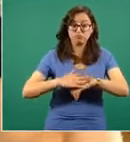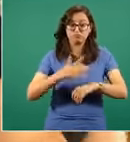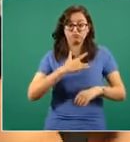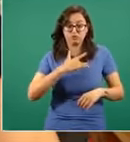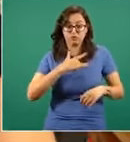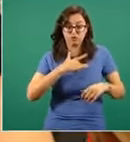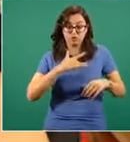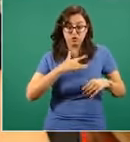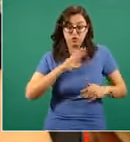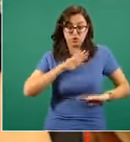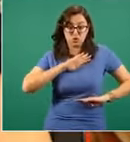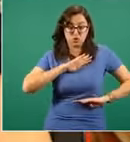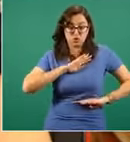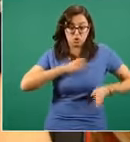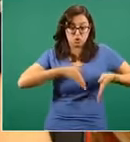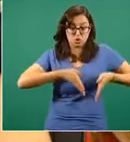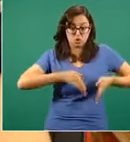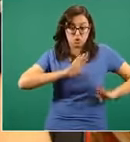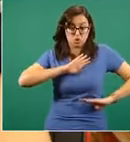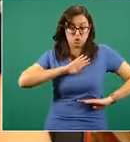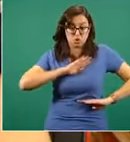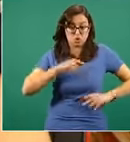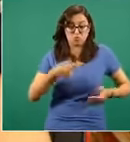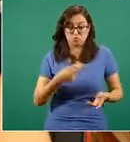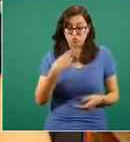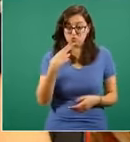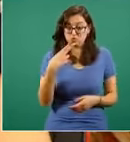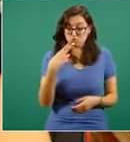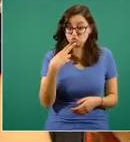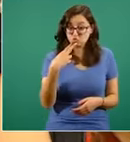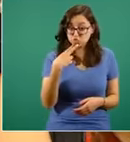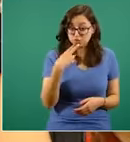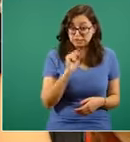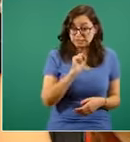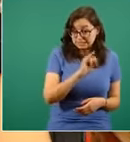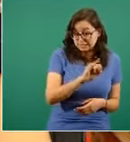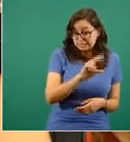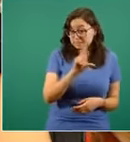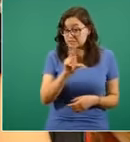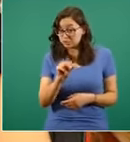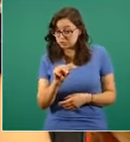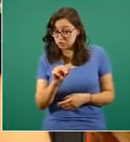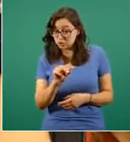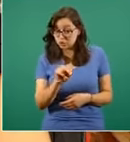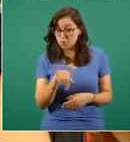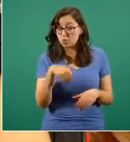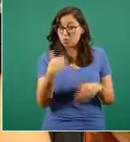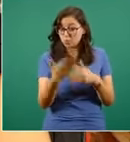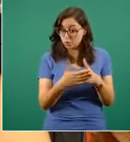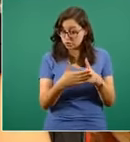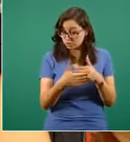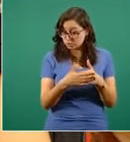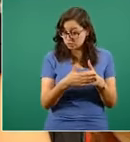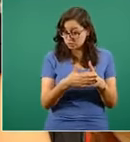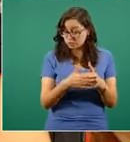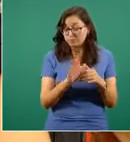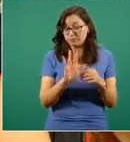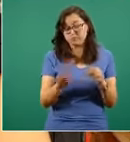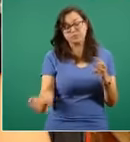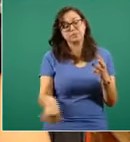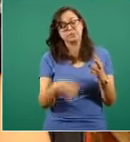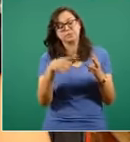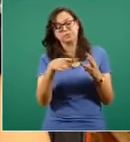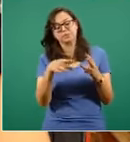si lo utilizó o lo va a utilizar. Y solamente una última pregunta que tiene que ver con el 911 y